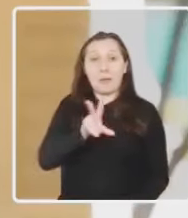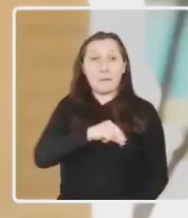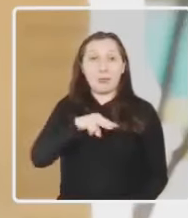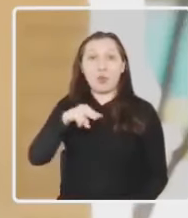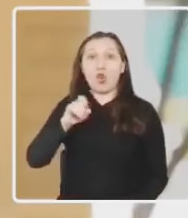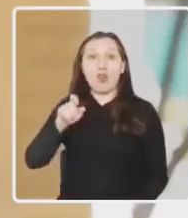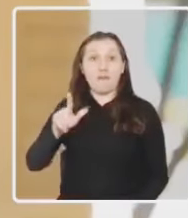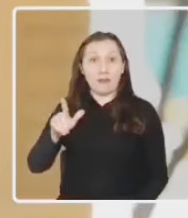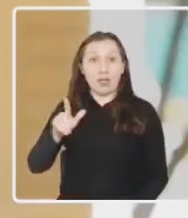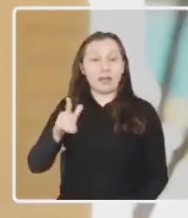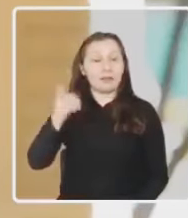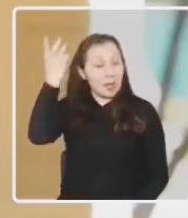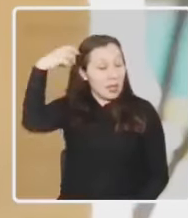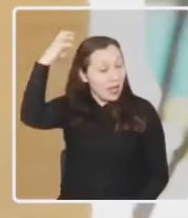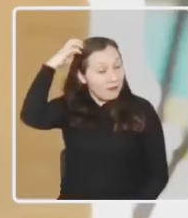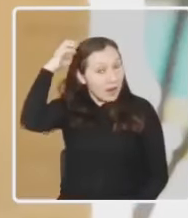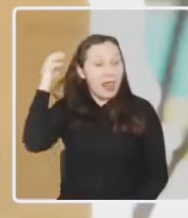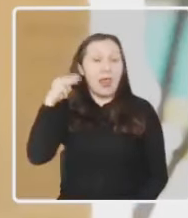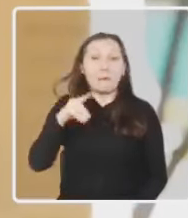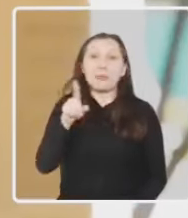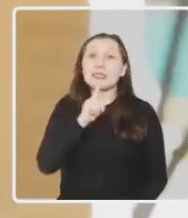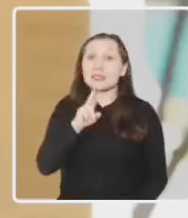Nobel Gabriela Mistral,